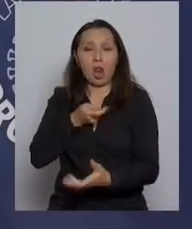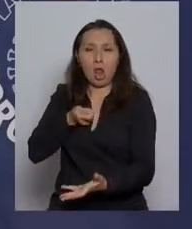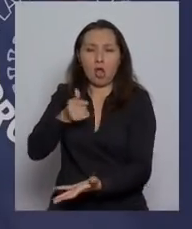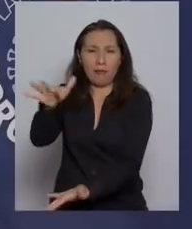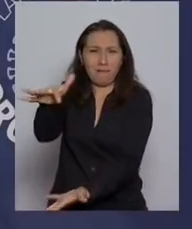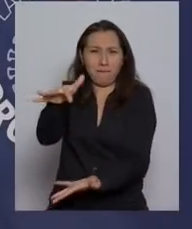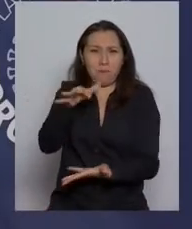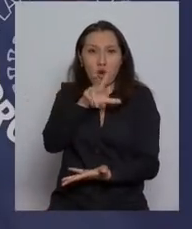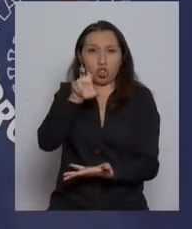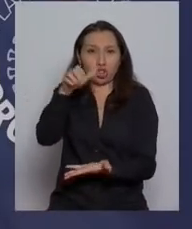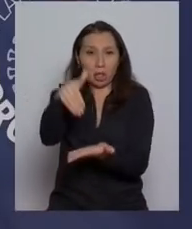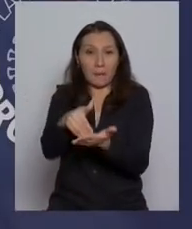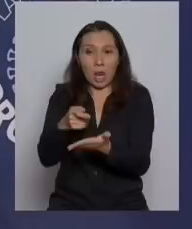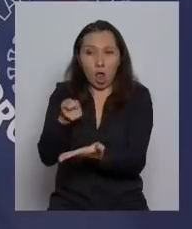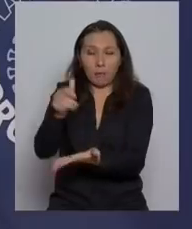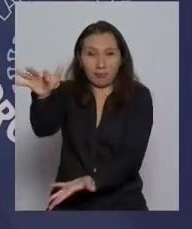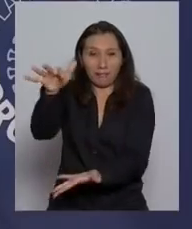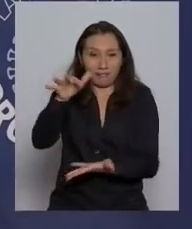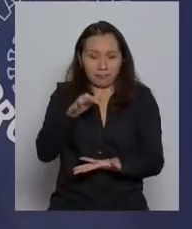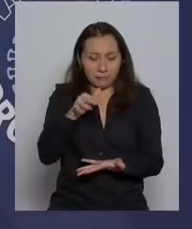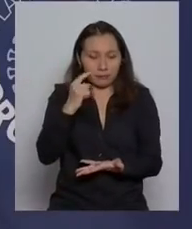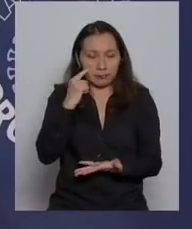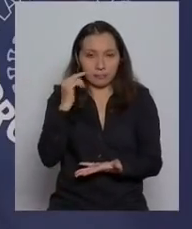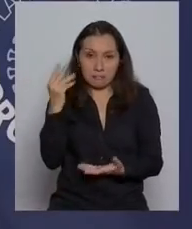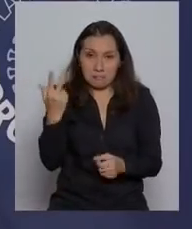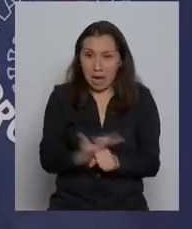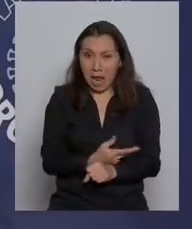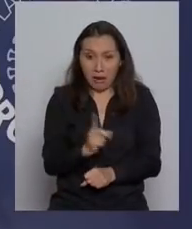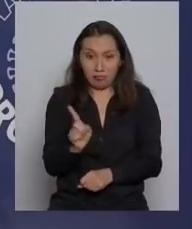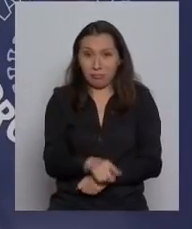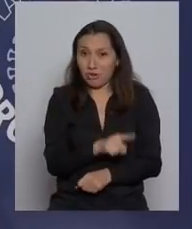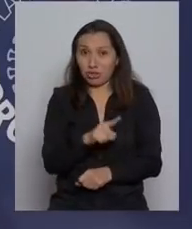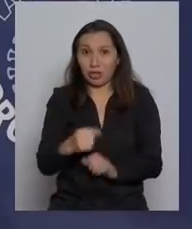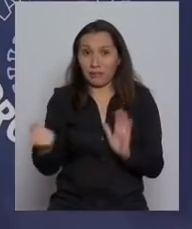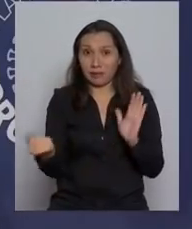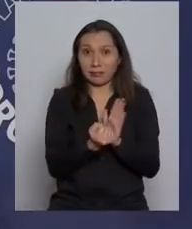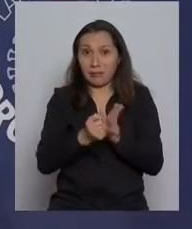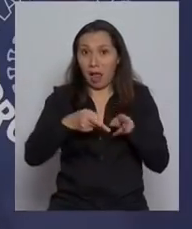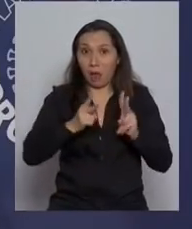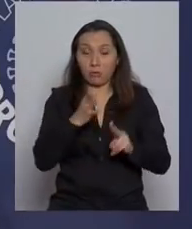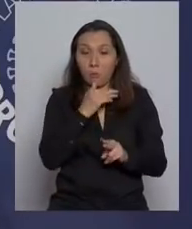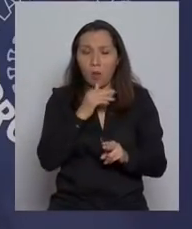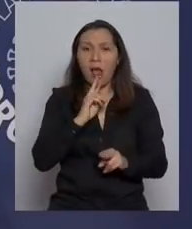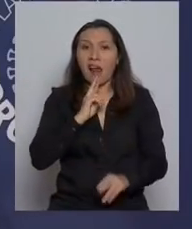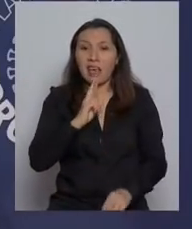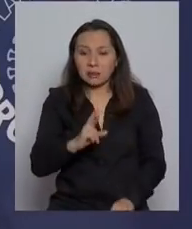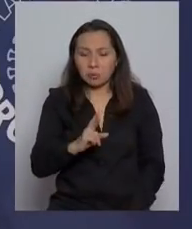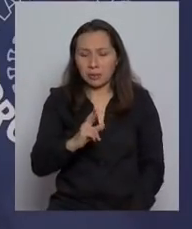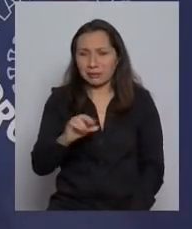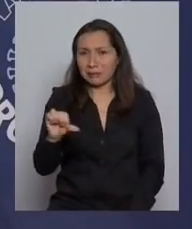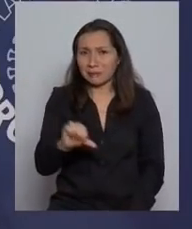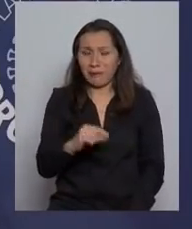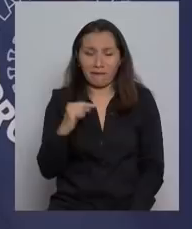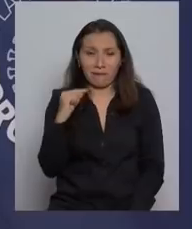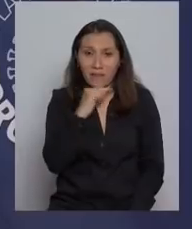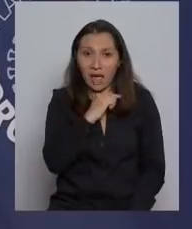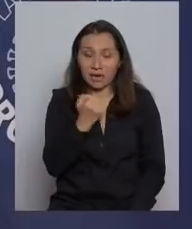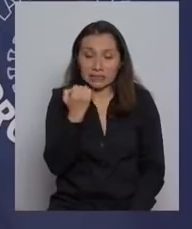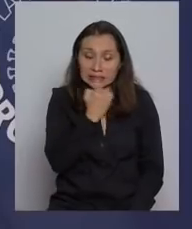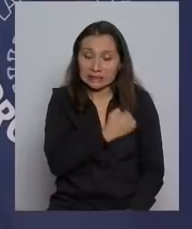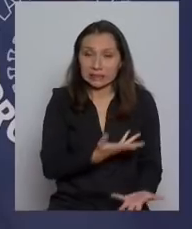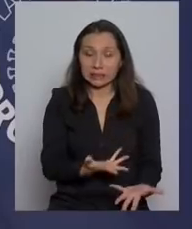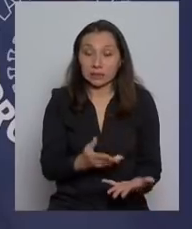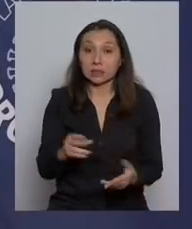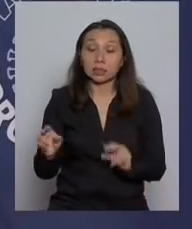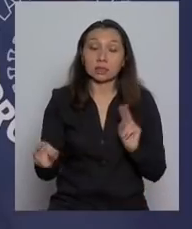adquirieron 800.000 de estos test que eran malos, no tenían certificación y daban resultados completamente falsos. Y